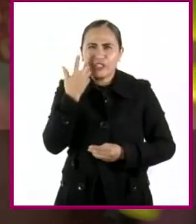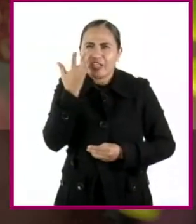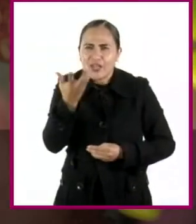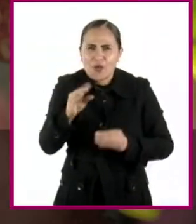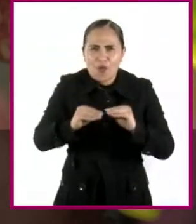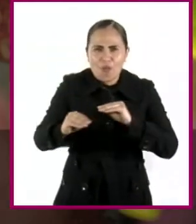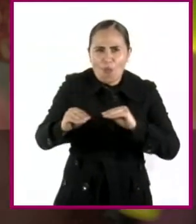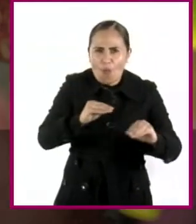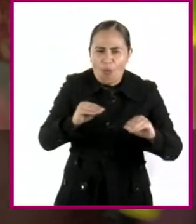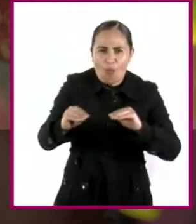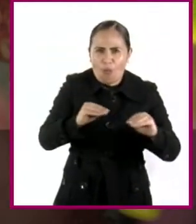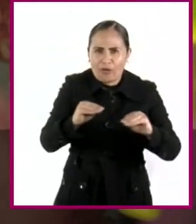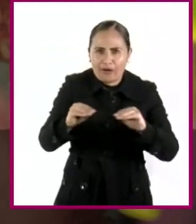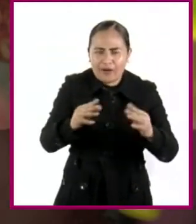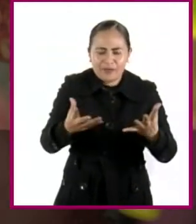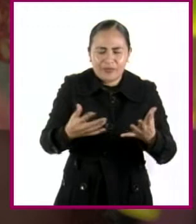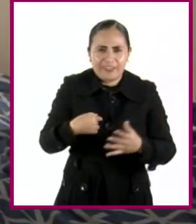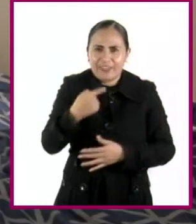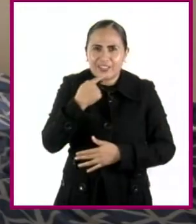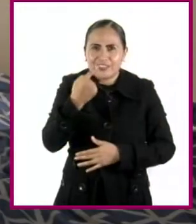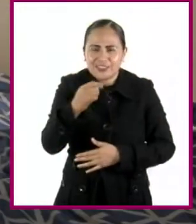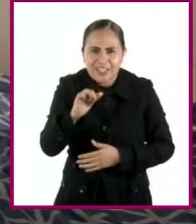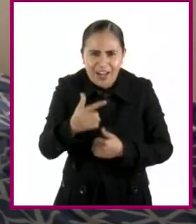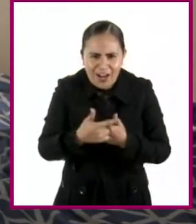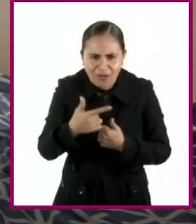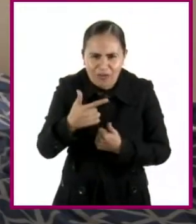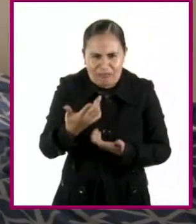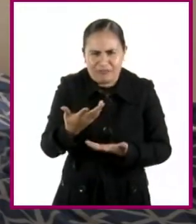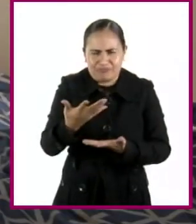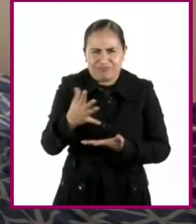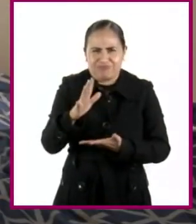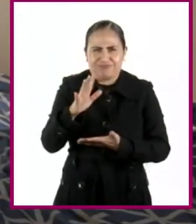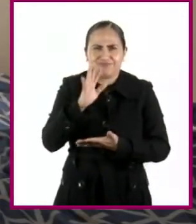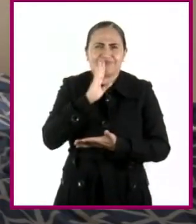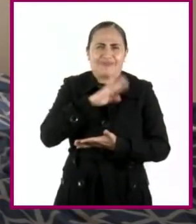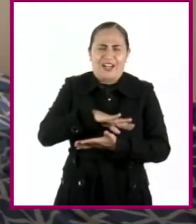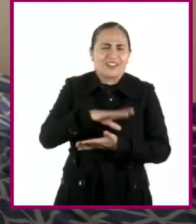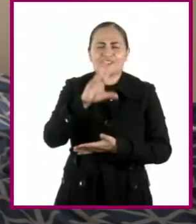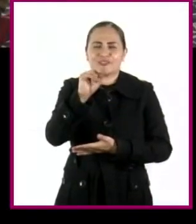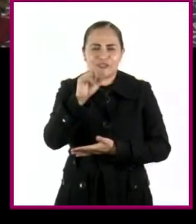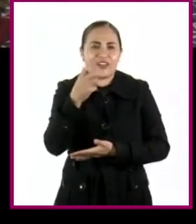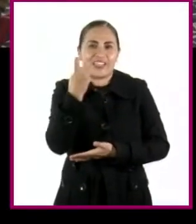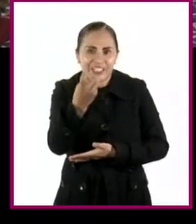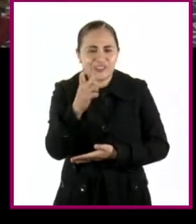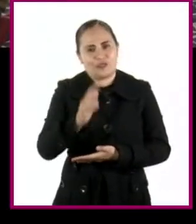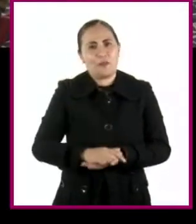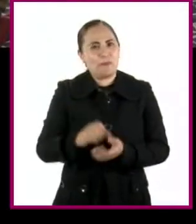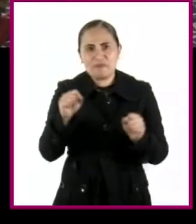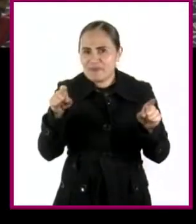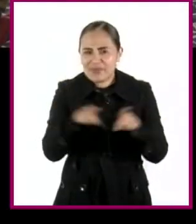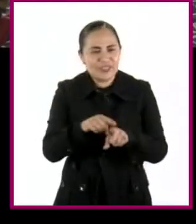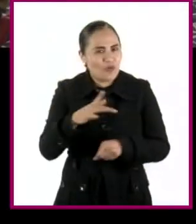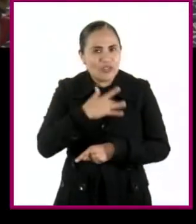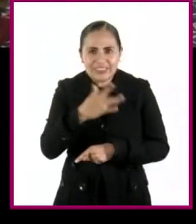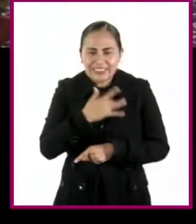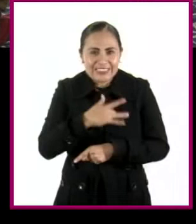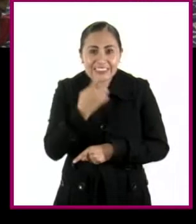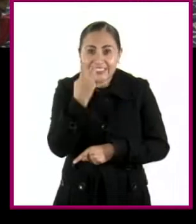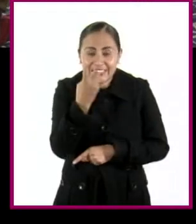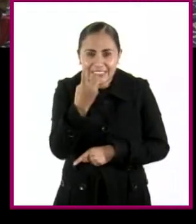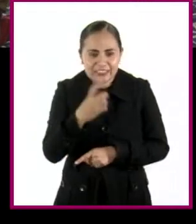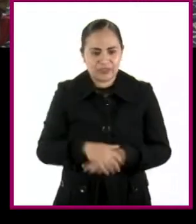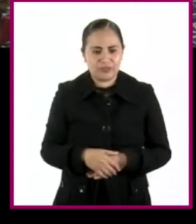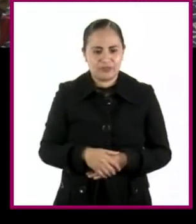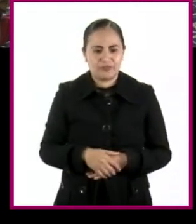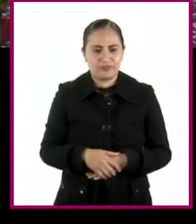neta, no sé si estoy diciendo tonterías. Para nada. Es justo lo que esperaba que sintieras. Eso, mi querida Saltamonte, se